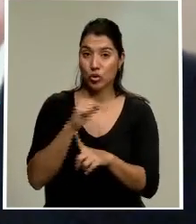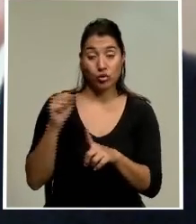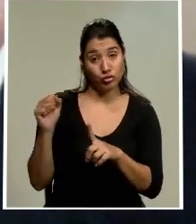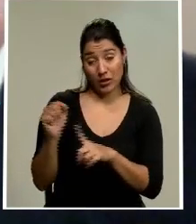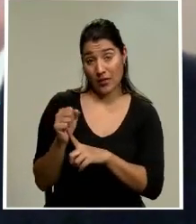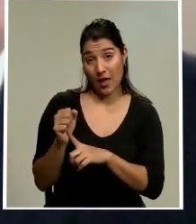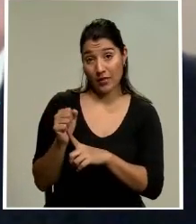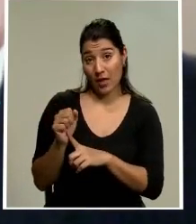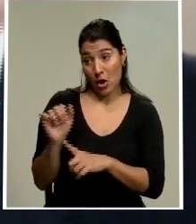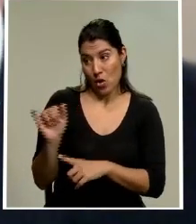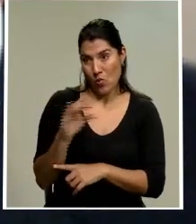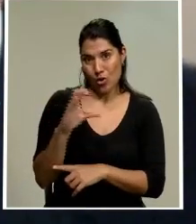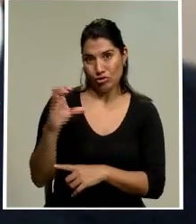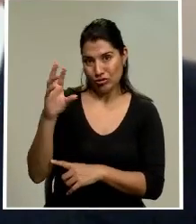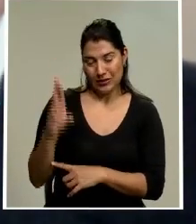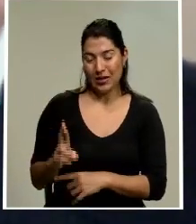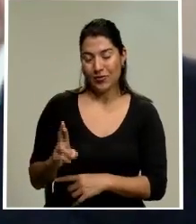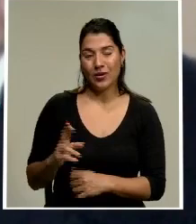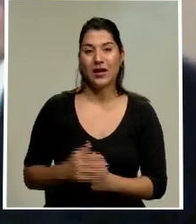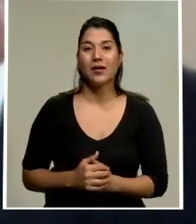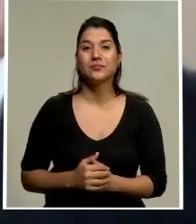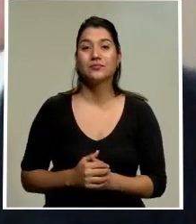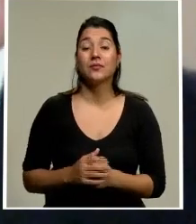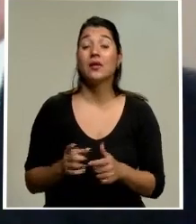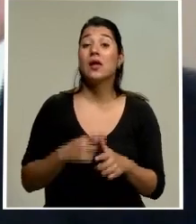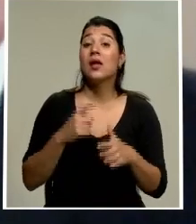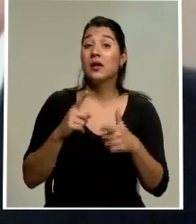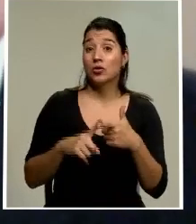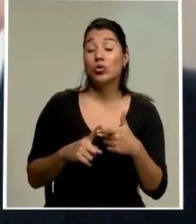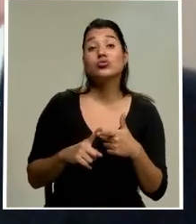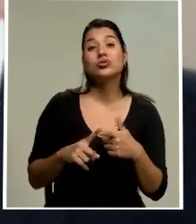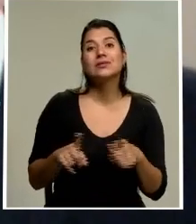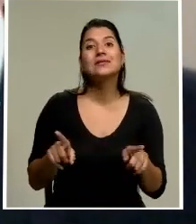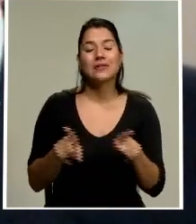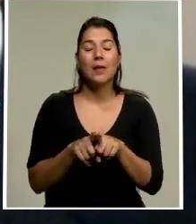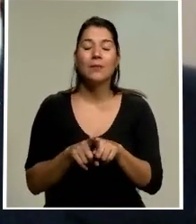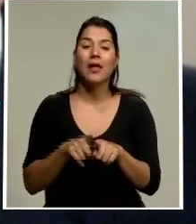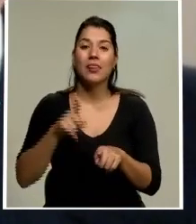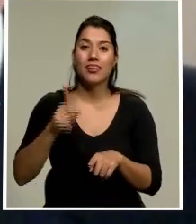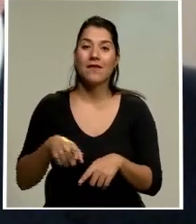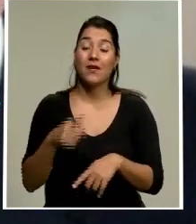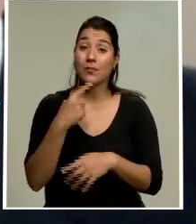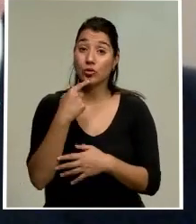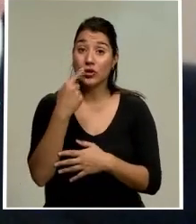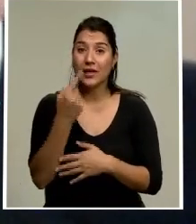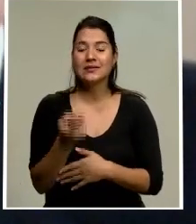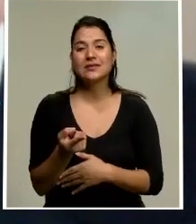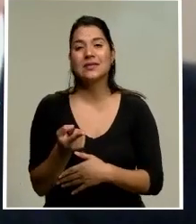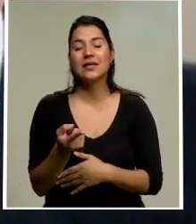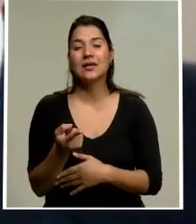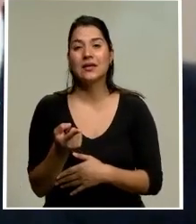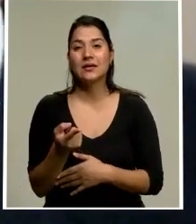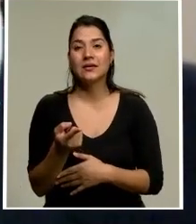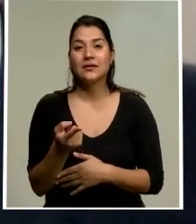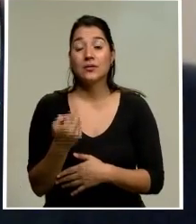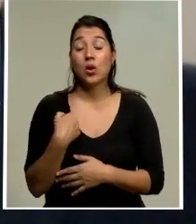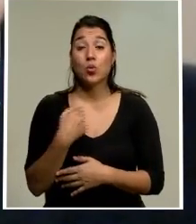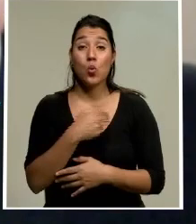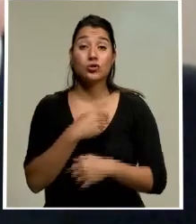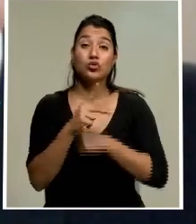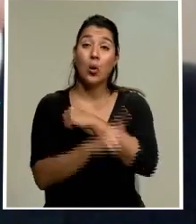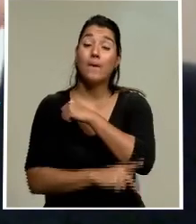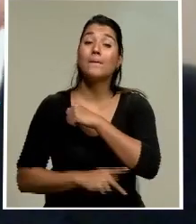como nuestra sociedad, que pues habría que también decirlo, que tradicionalmente nuestro país